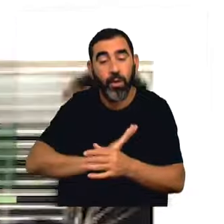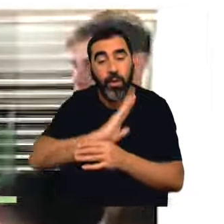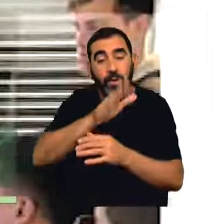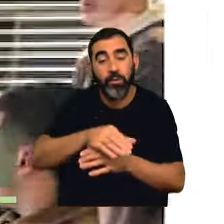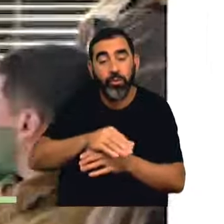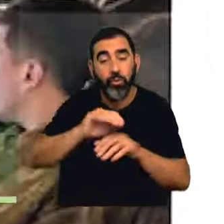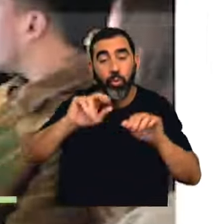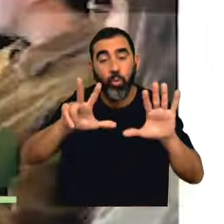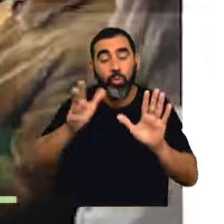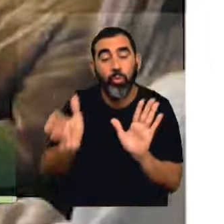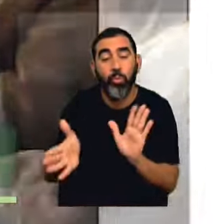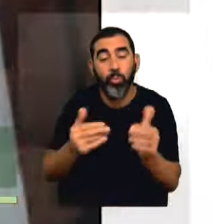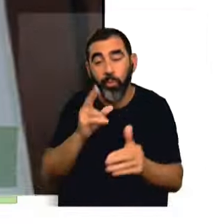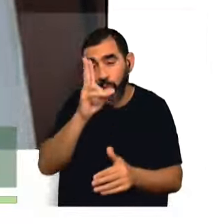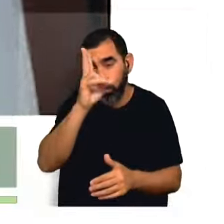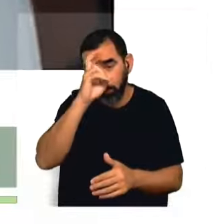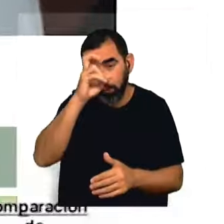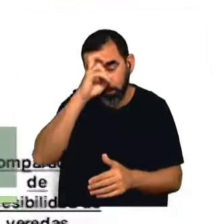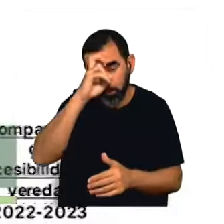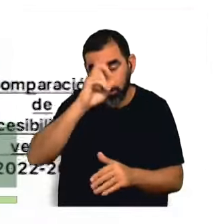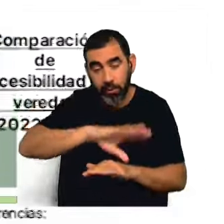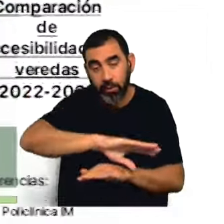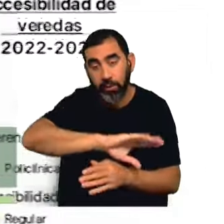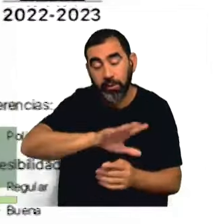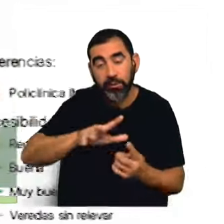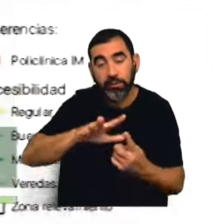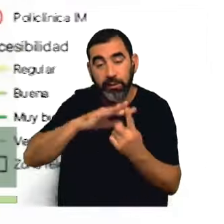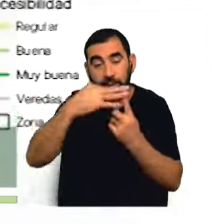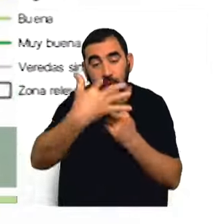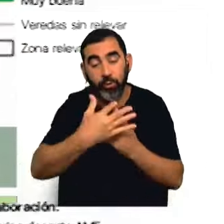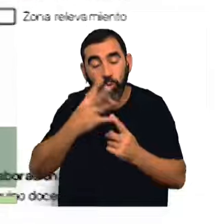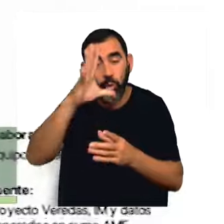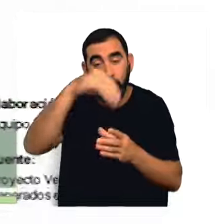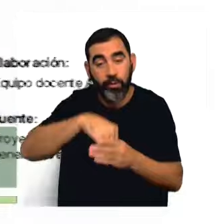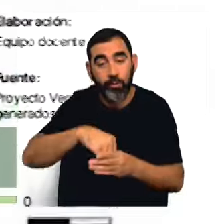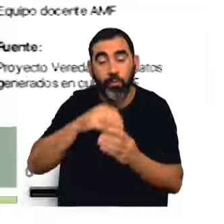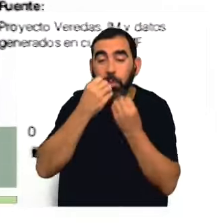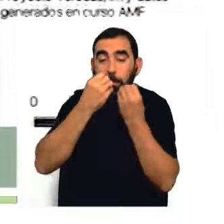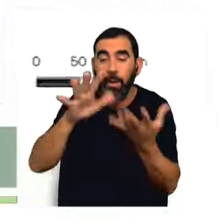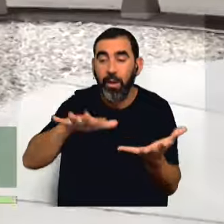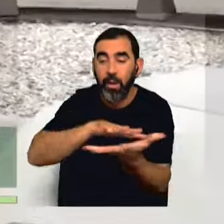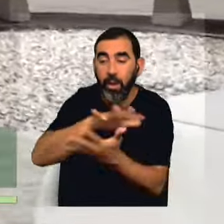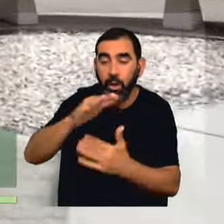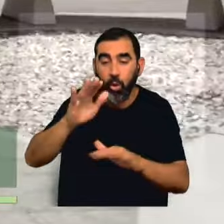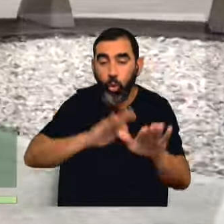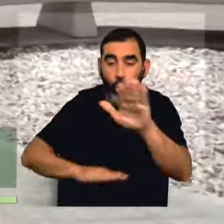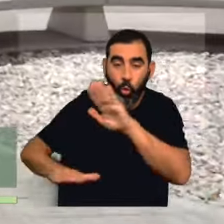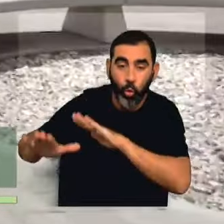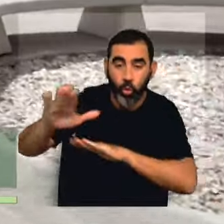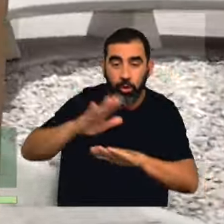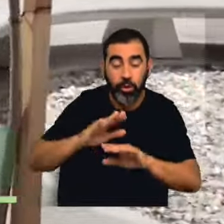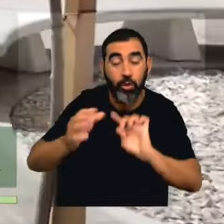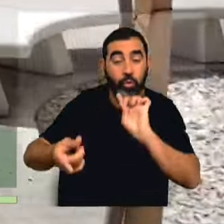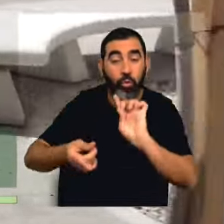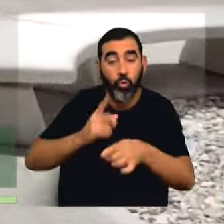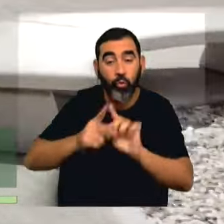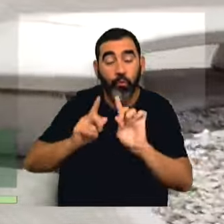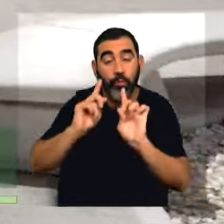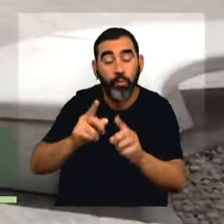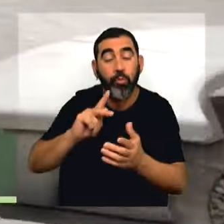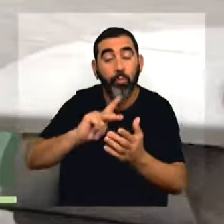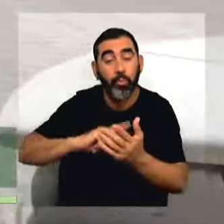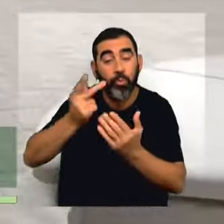ocho policlínicas municipales tanto en los entornos como en sus interiores y se concretaron mejoras en ambos sentidos el convenio también generó